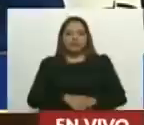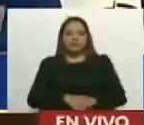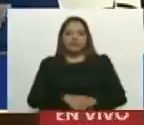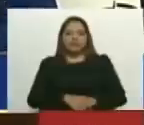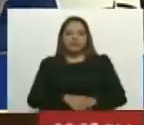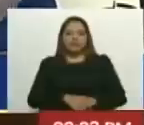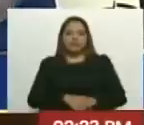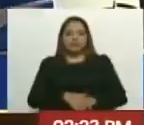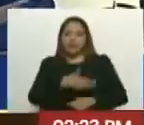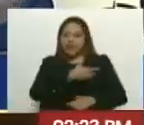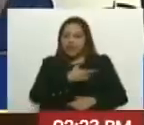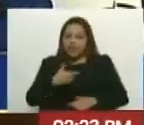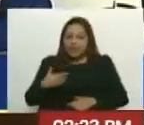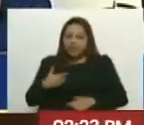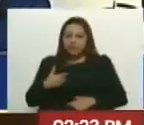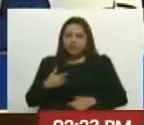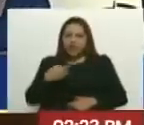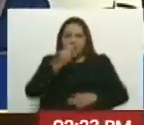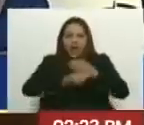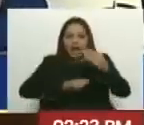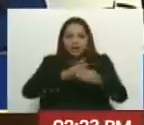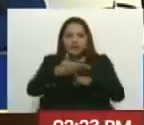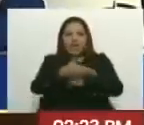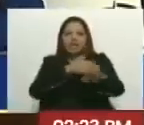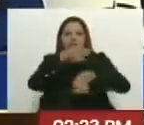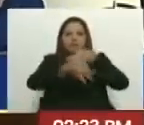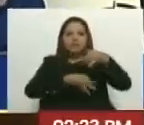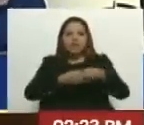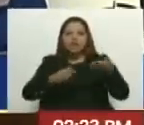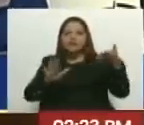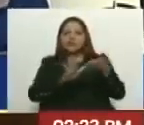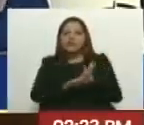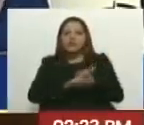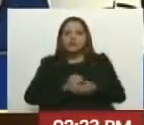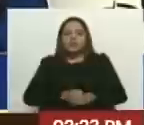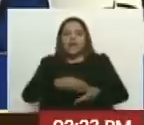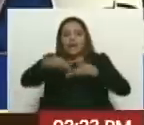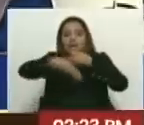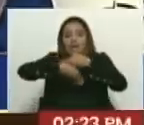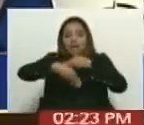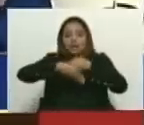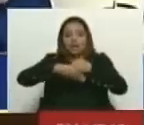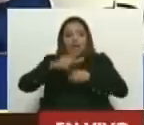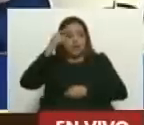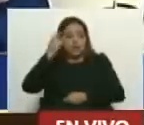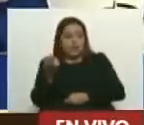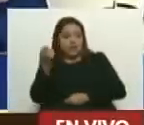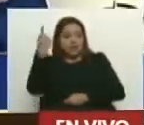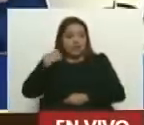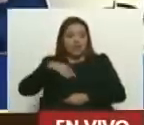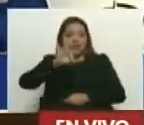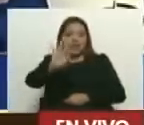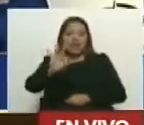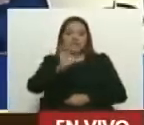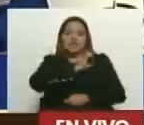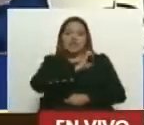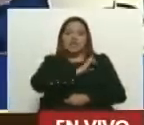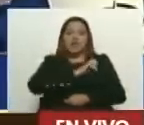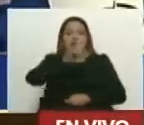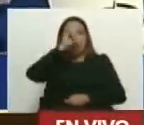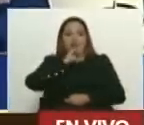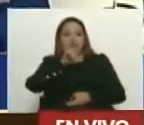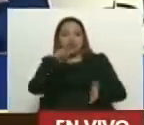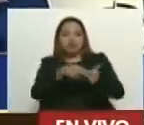Quiero hacer un poco el preámbulo, destacar que a través de redes sociales, el día de ayer, 3 de enero del año